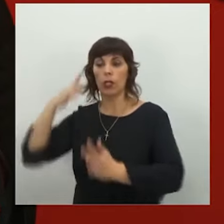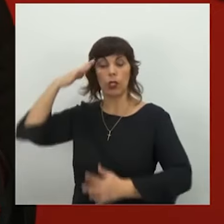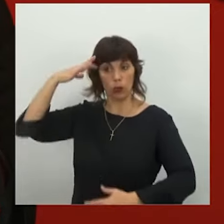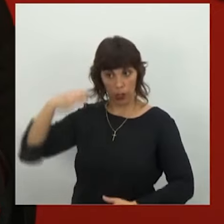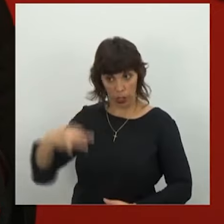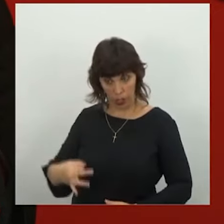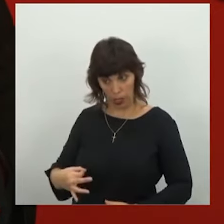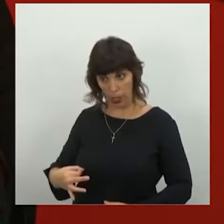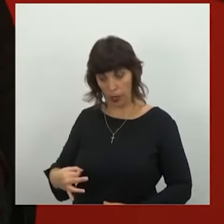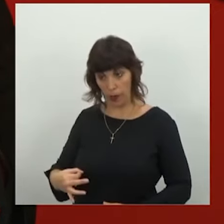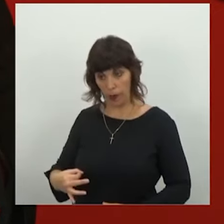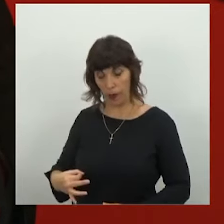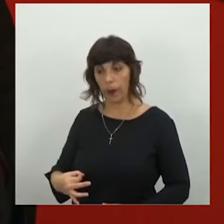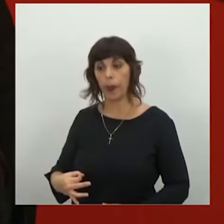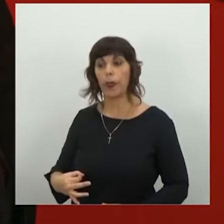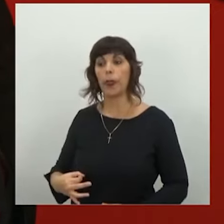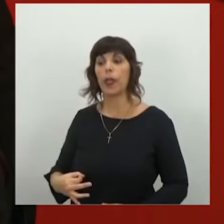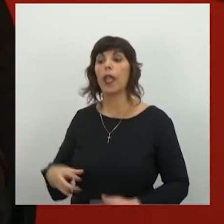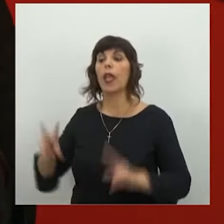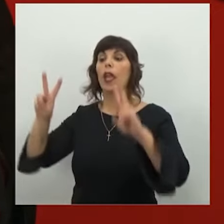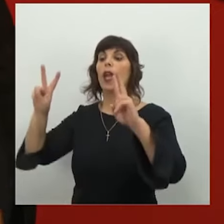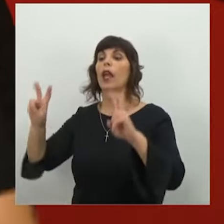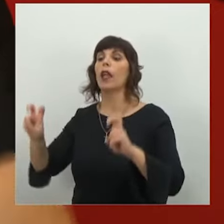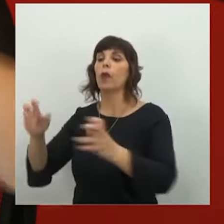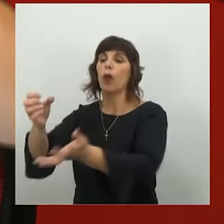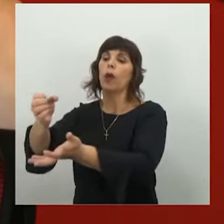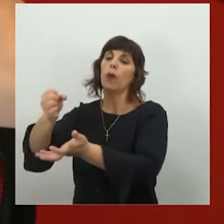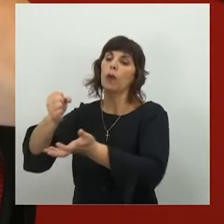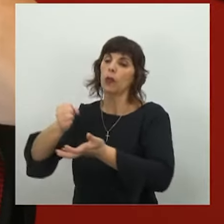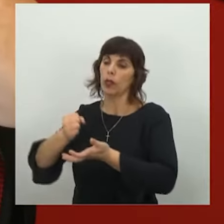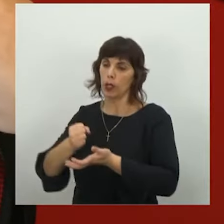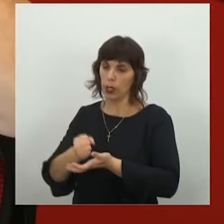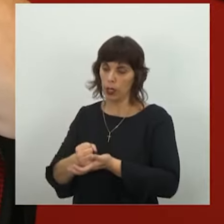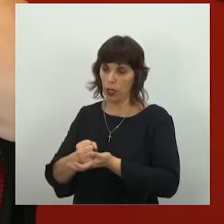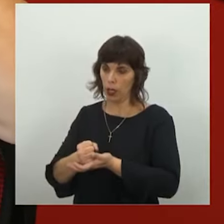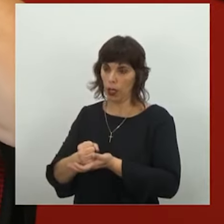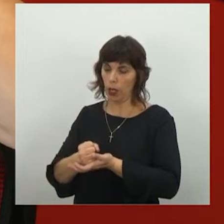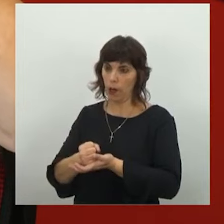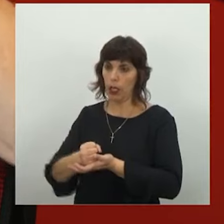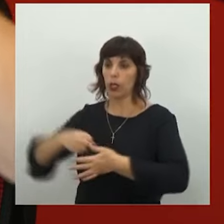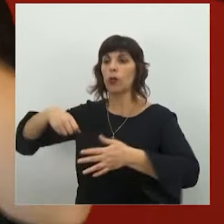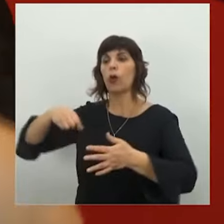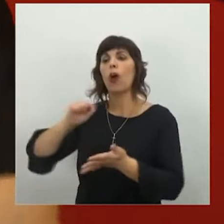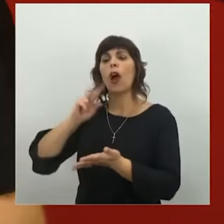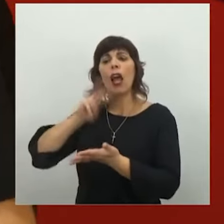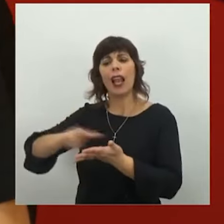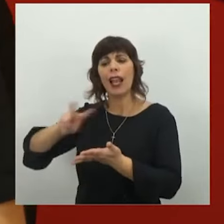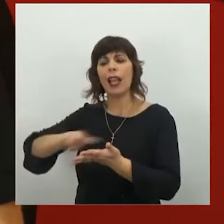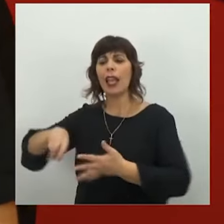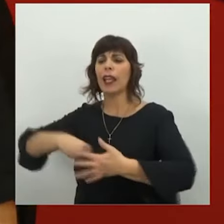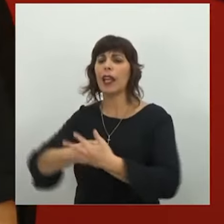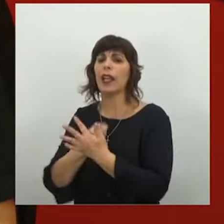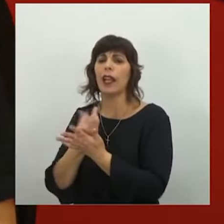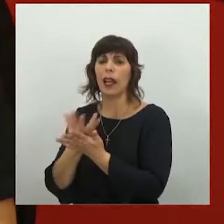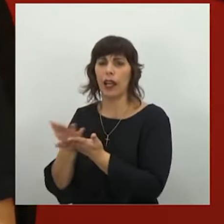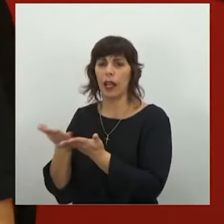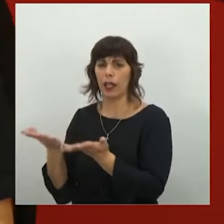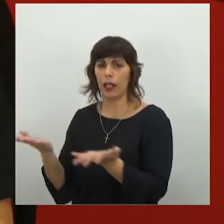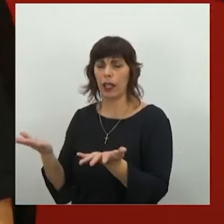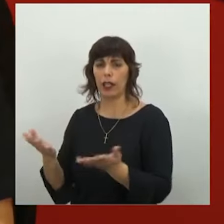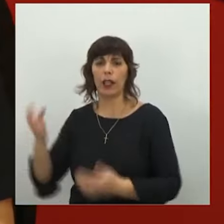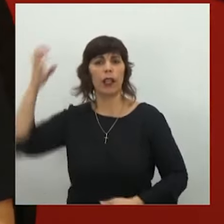palabra Geset en el Nuevo Testamento para ellos en hebreo, que significa la gracia. Y